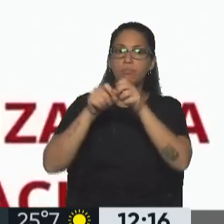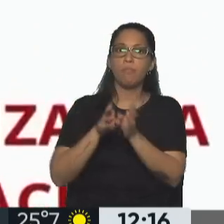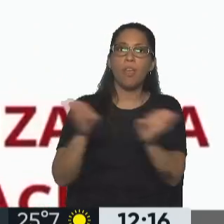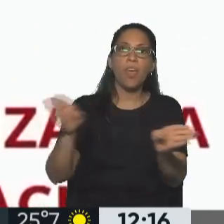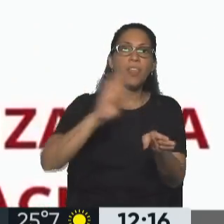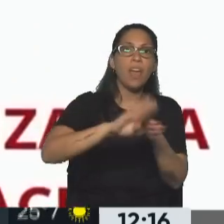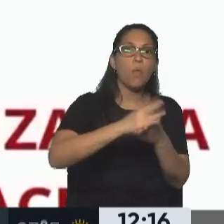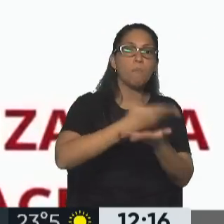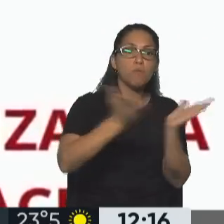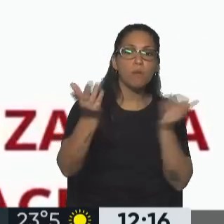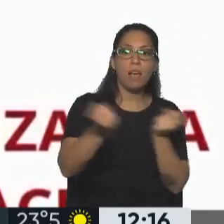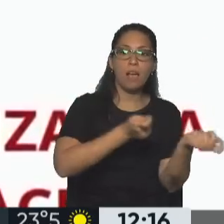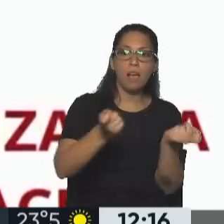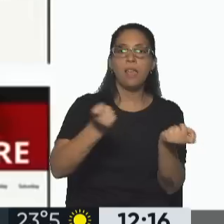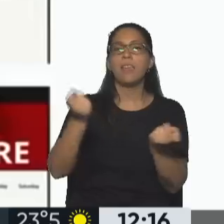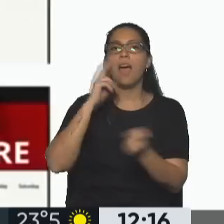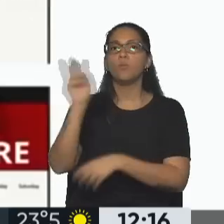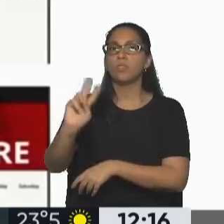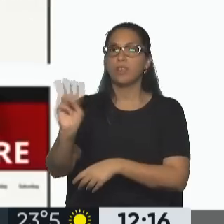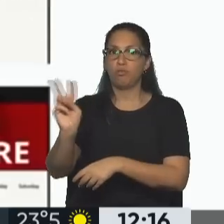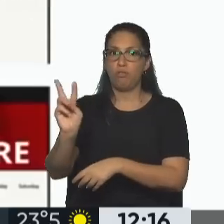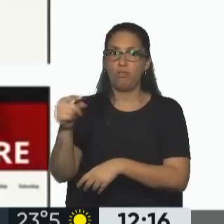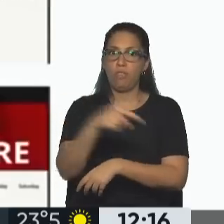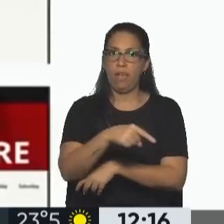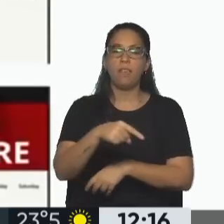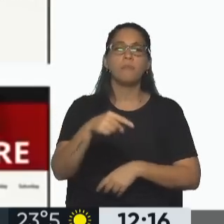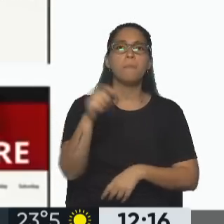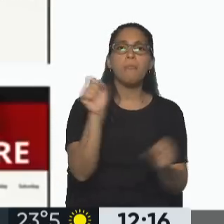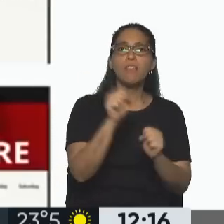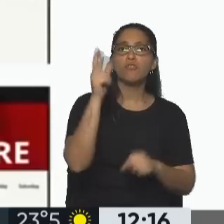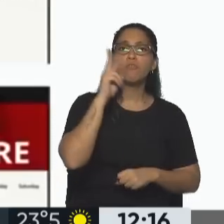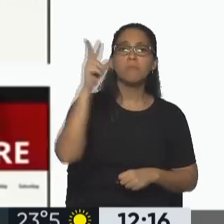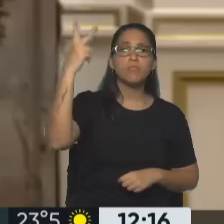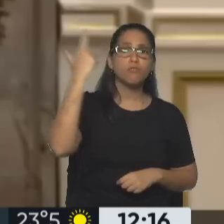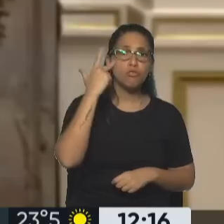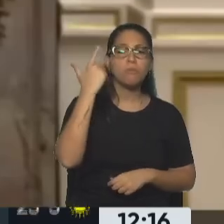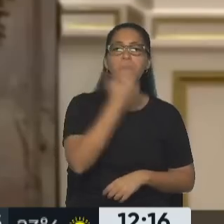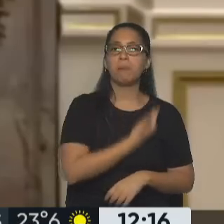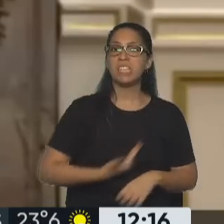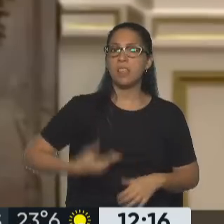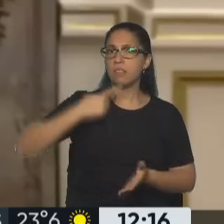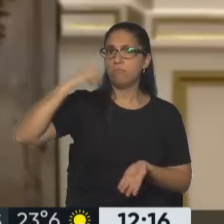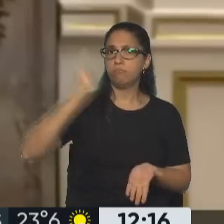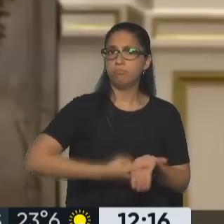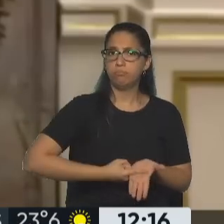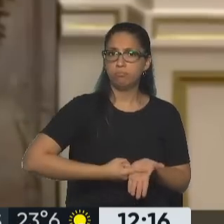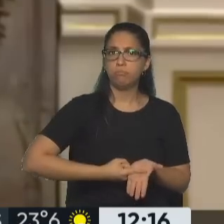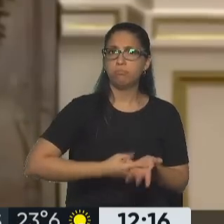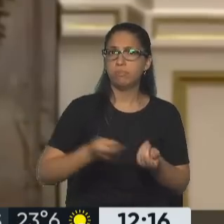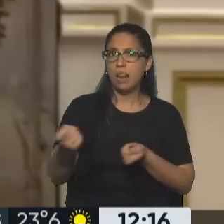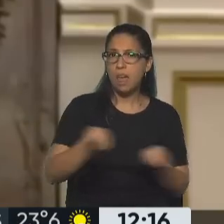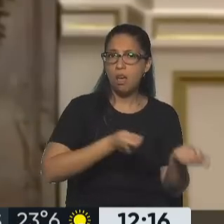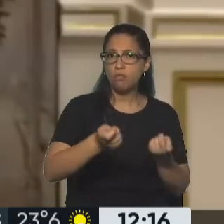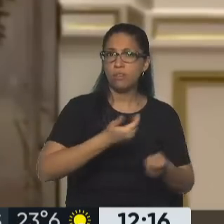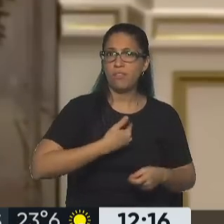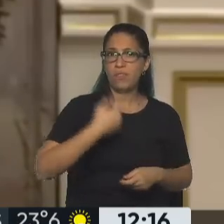pública y la función de autorizar la operación. En mayo de 2018, el presidente de la Nación tomó la decisión de emprender las negociaciones con el